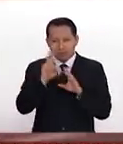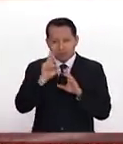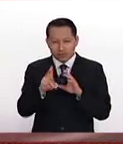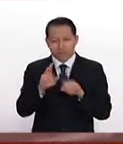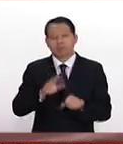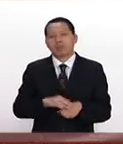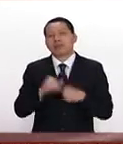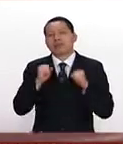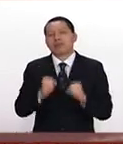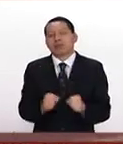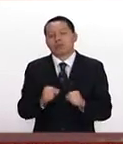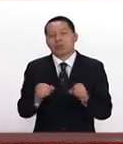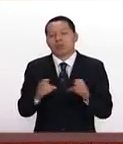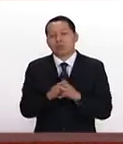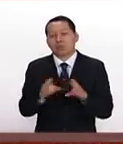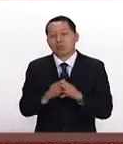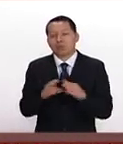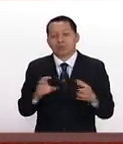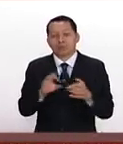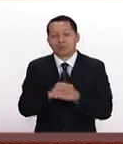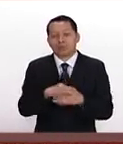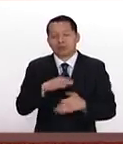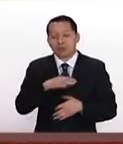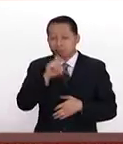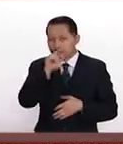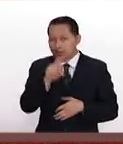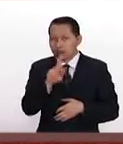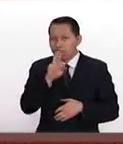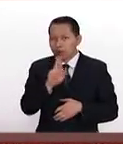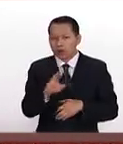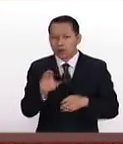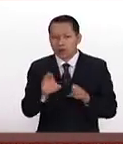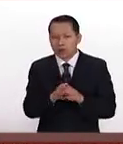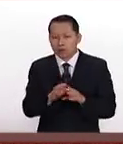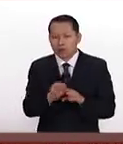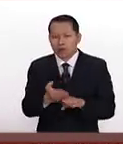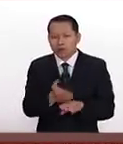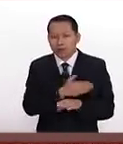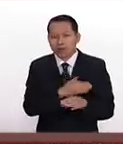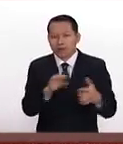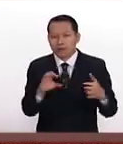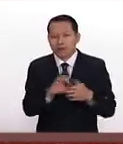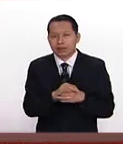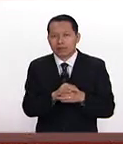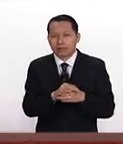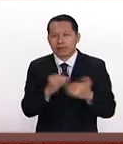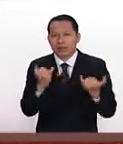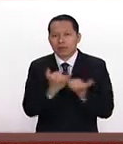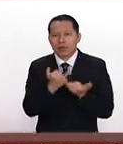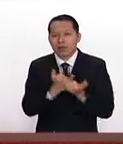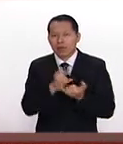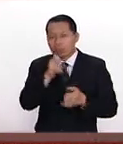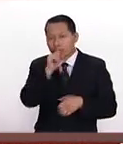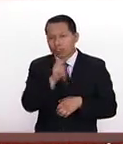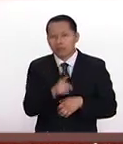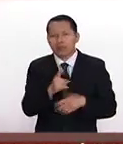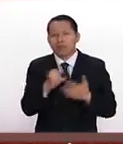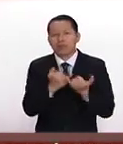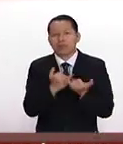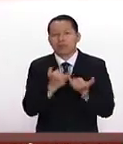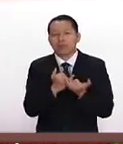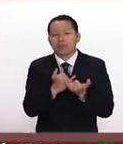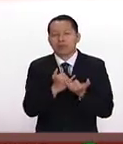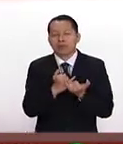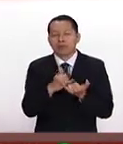más seguro no es muy consecuente esta respuesta con las anteriores y digamos